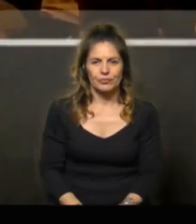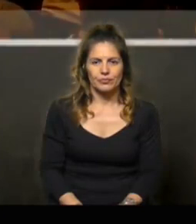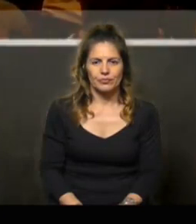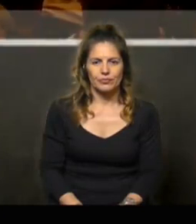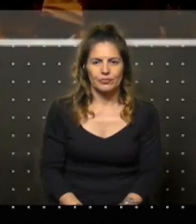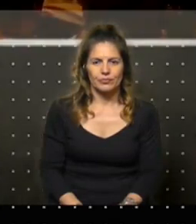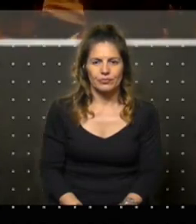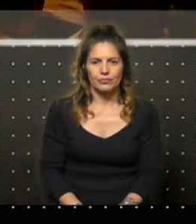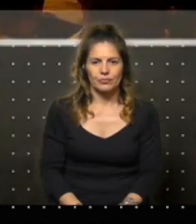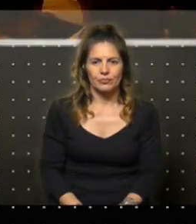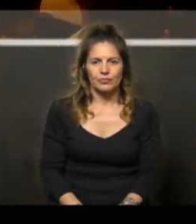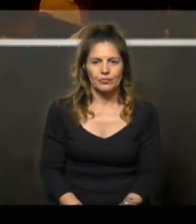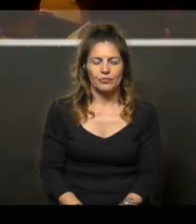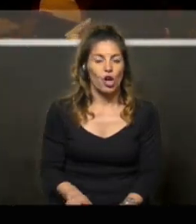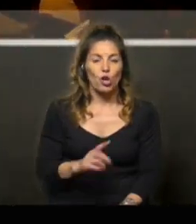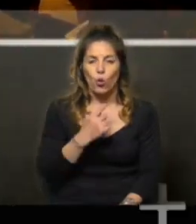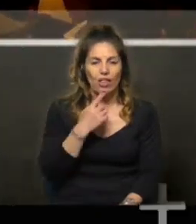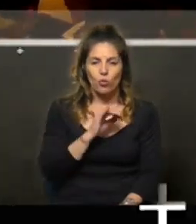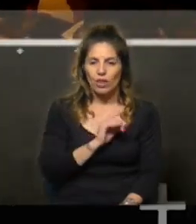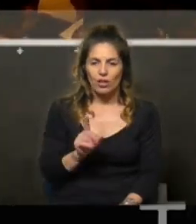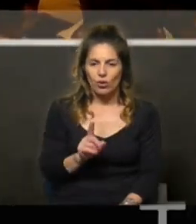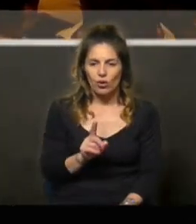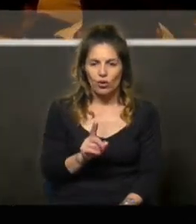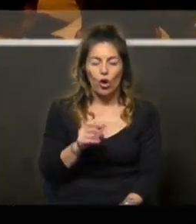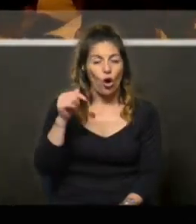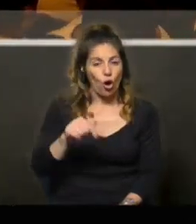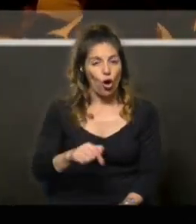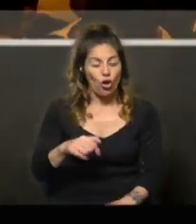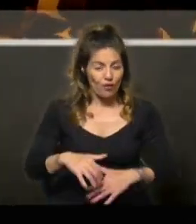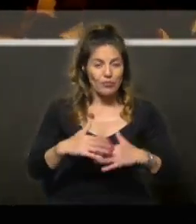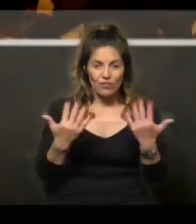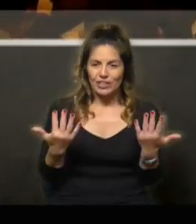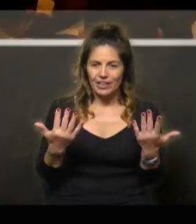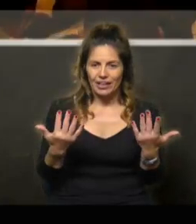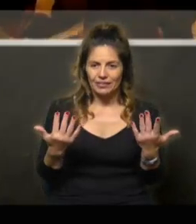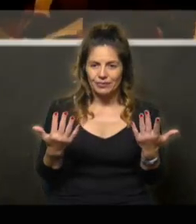car dudas hoy vamos a